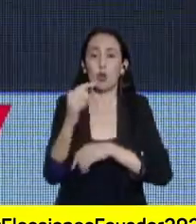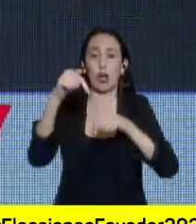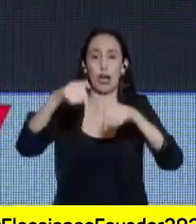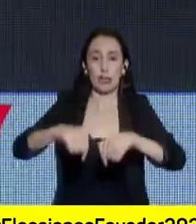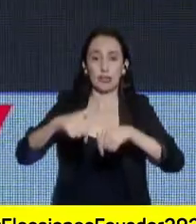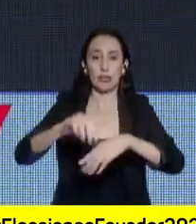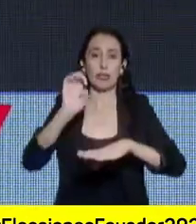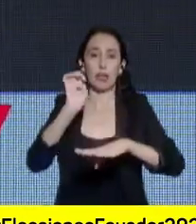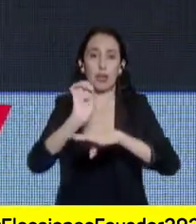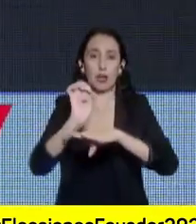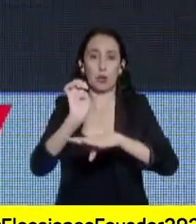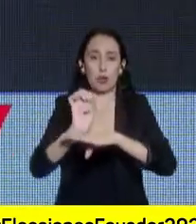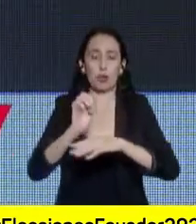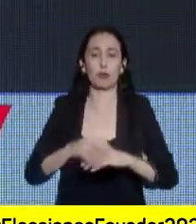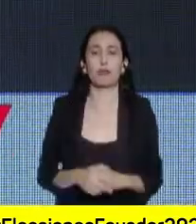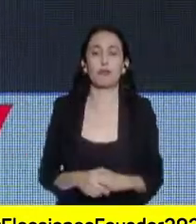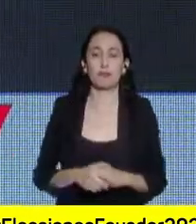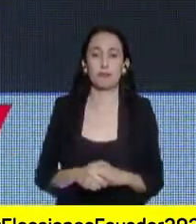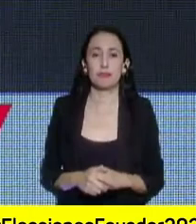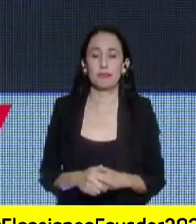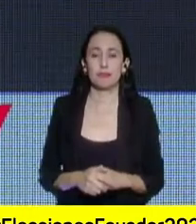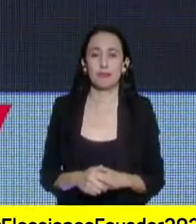territorio nacional,